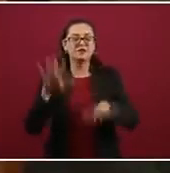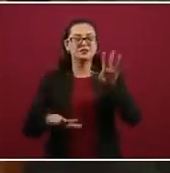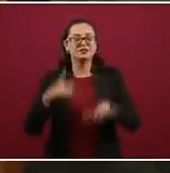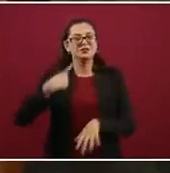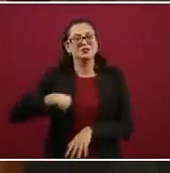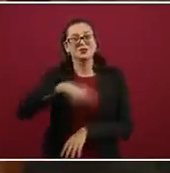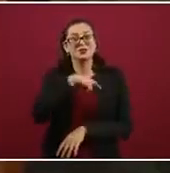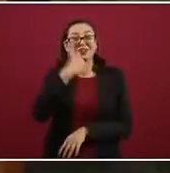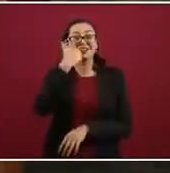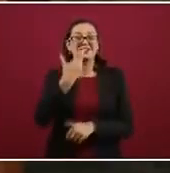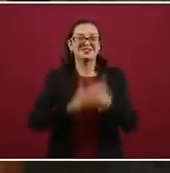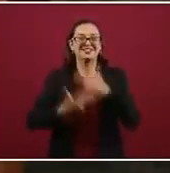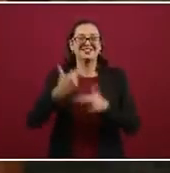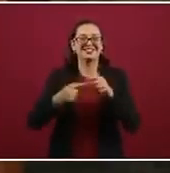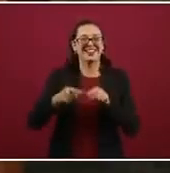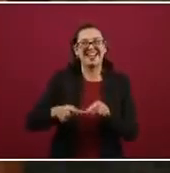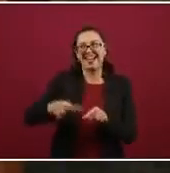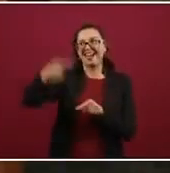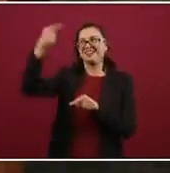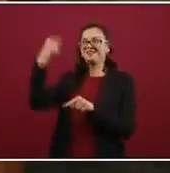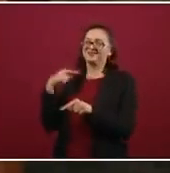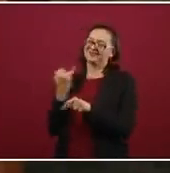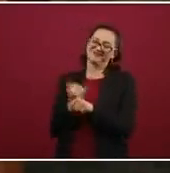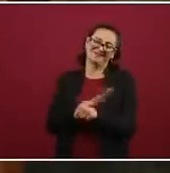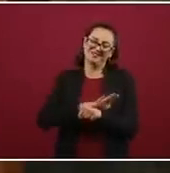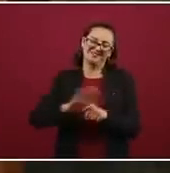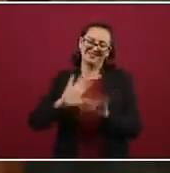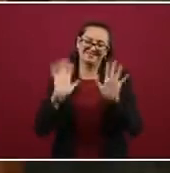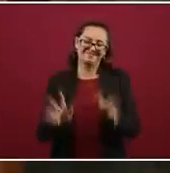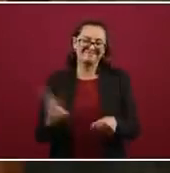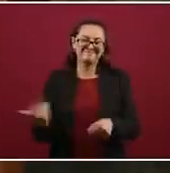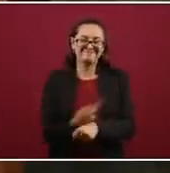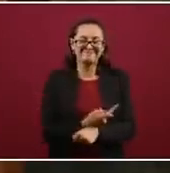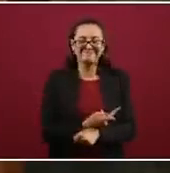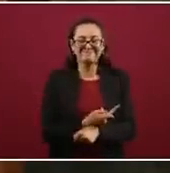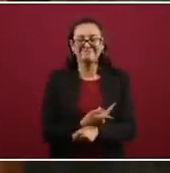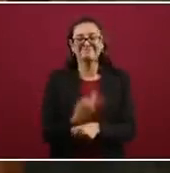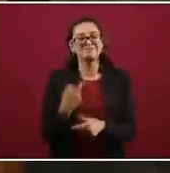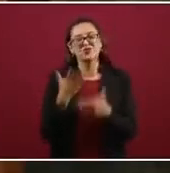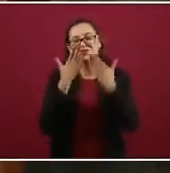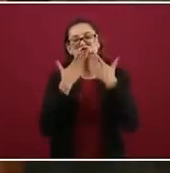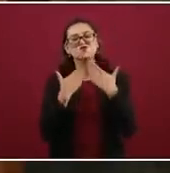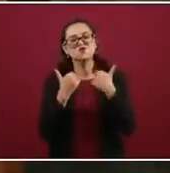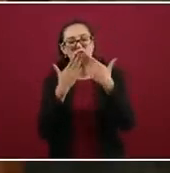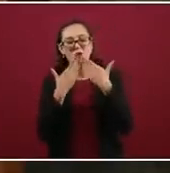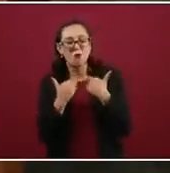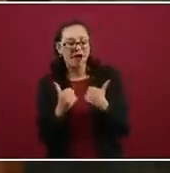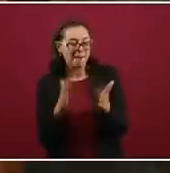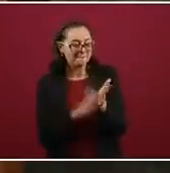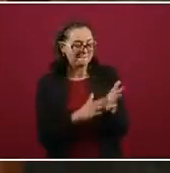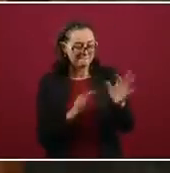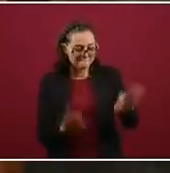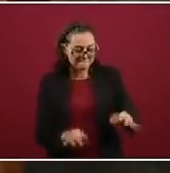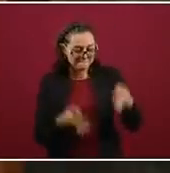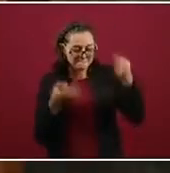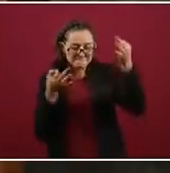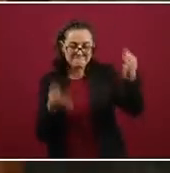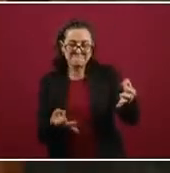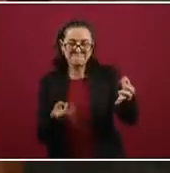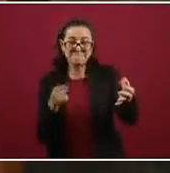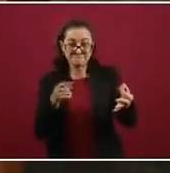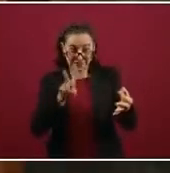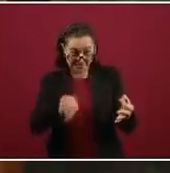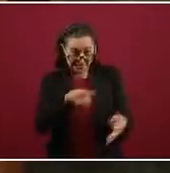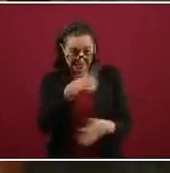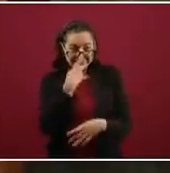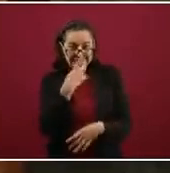momento. Lamentablemente esto resulta imposible y tampoco existe algún tipo de documento que permita demostrar lo que